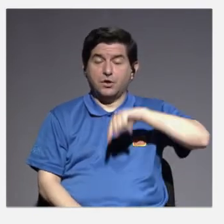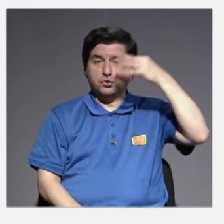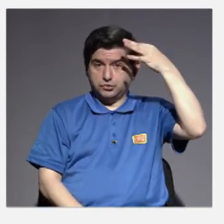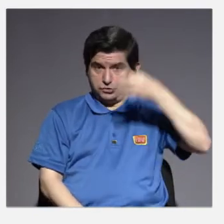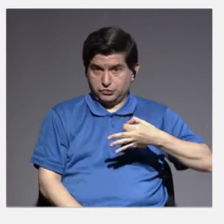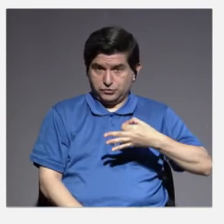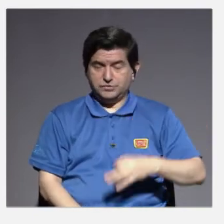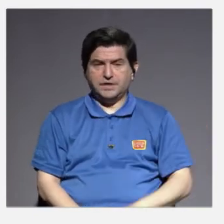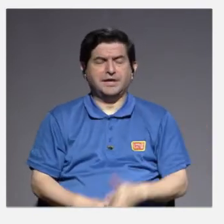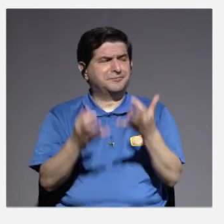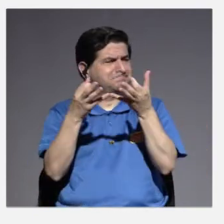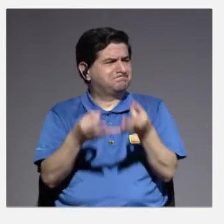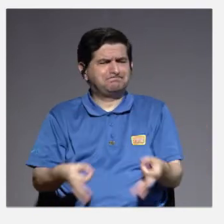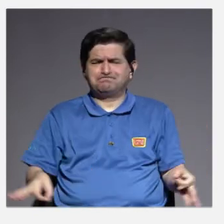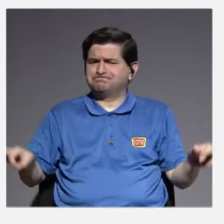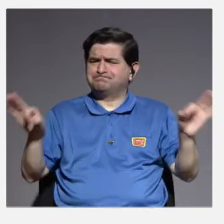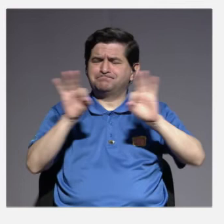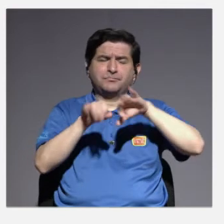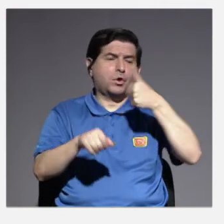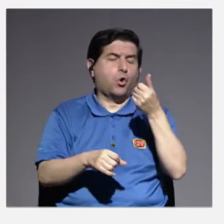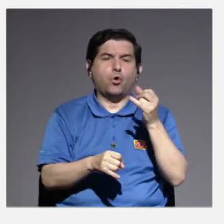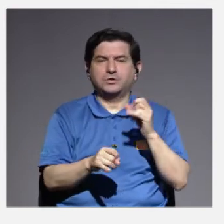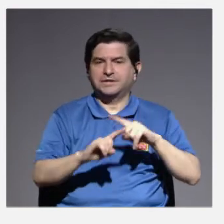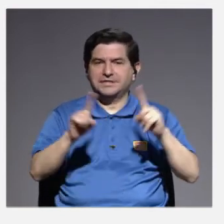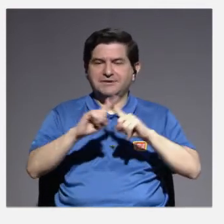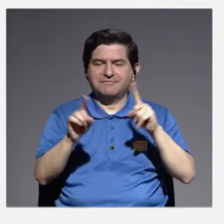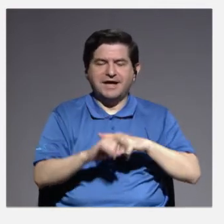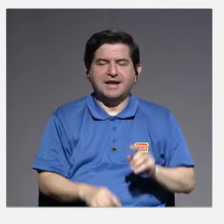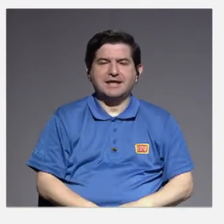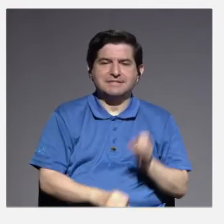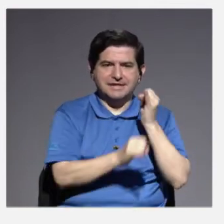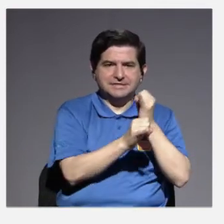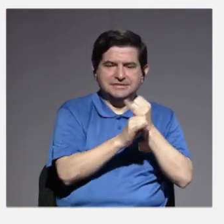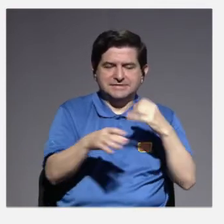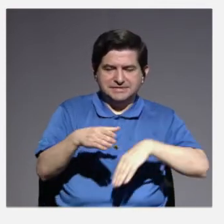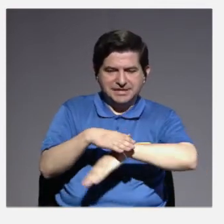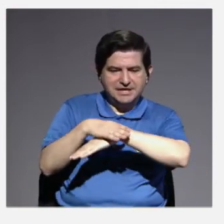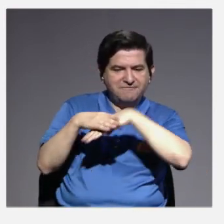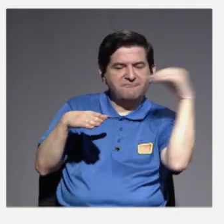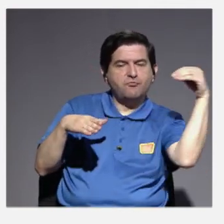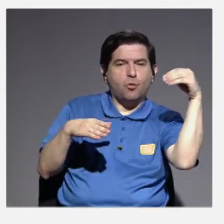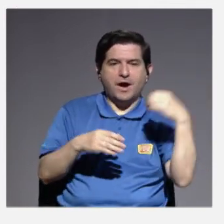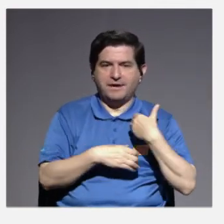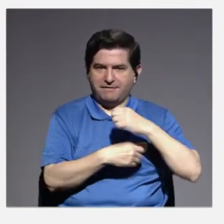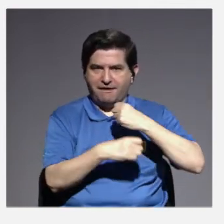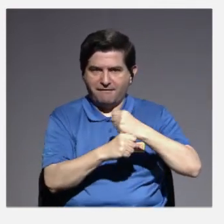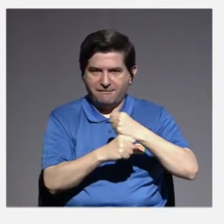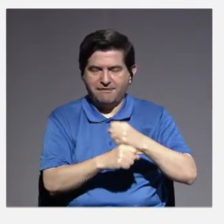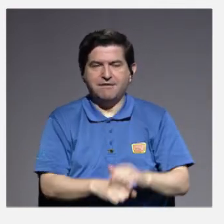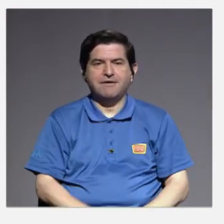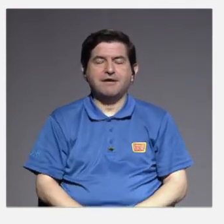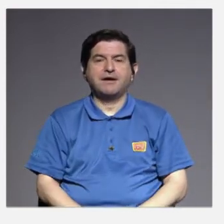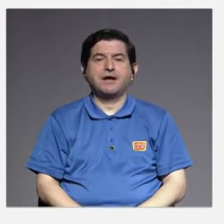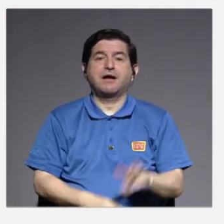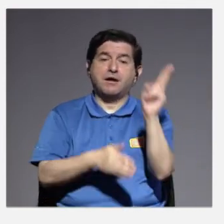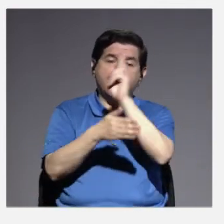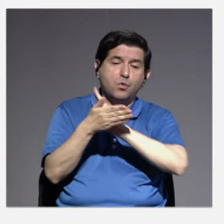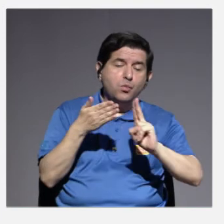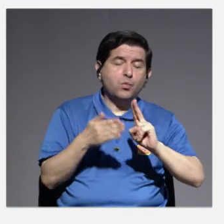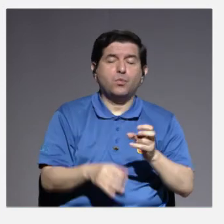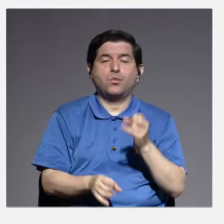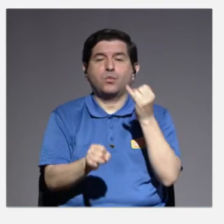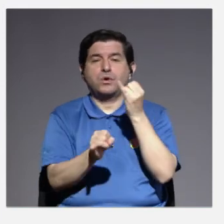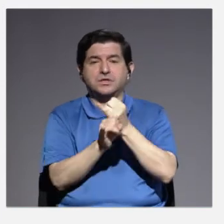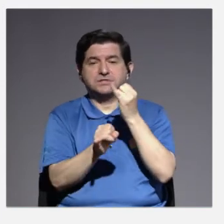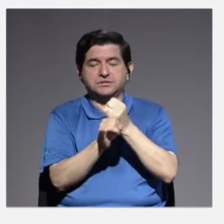consideramos que resulta fundamental que otras instancias externas también a las municipalidades, como la academia, instituciones